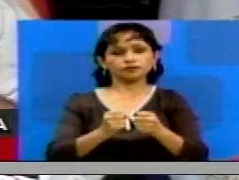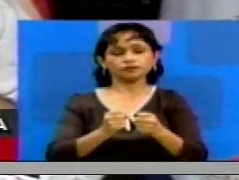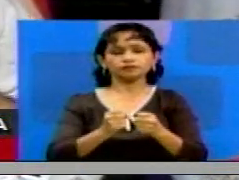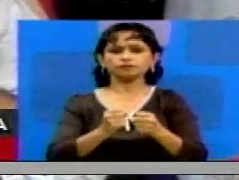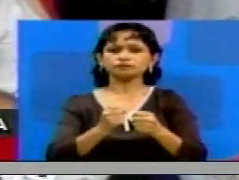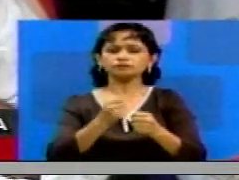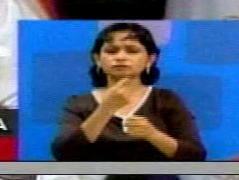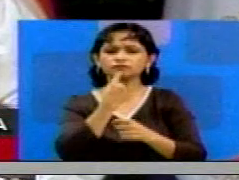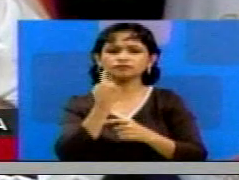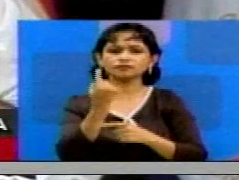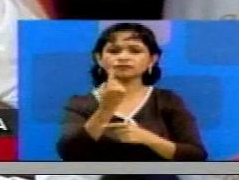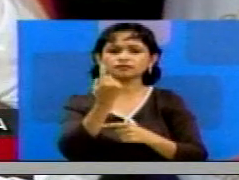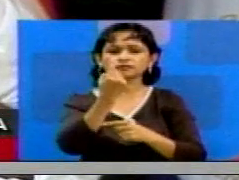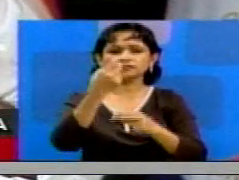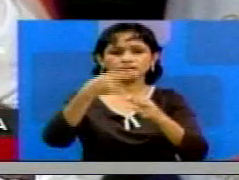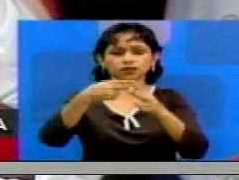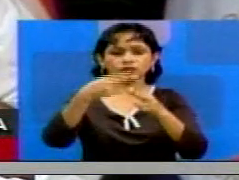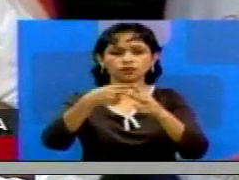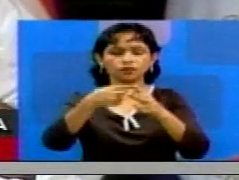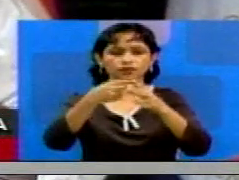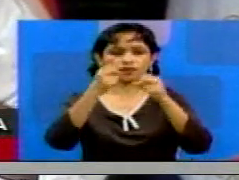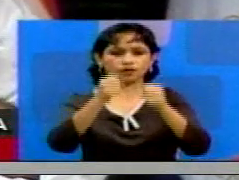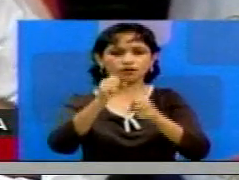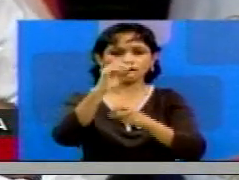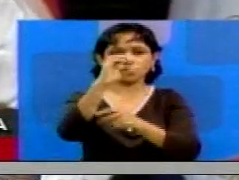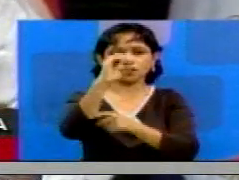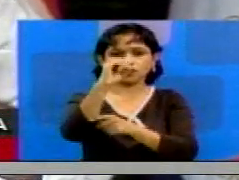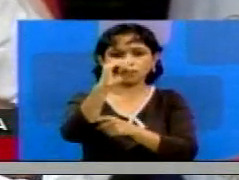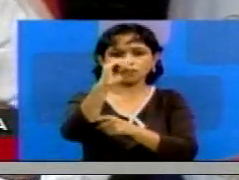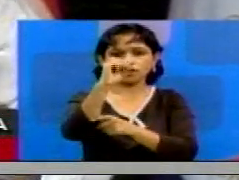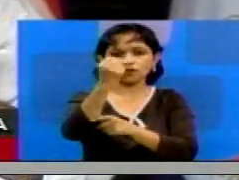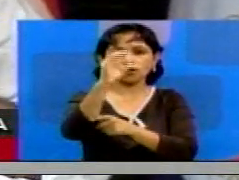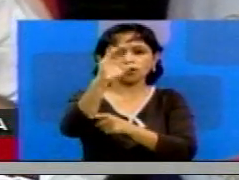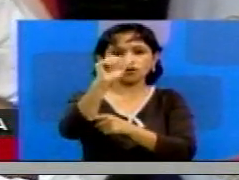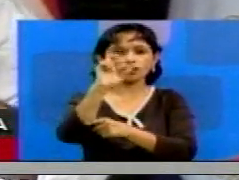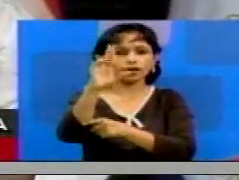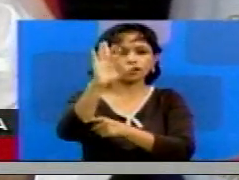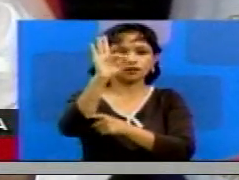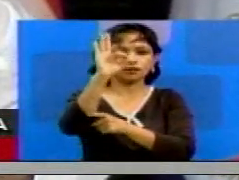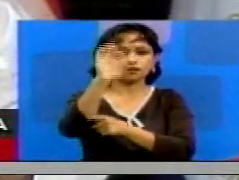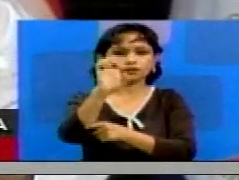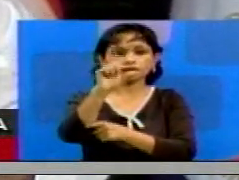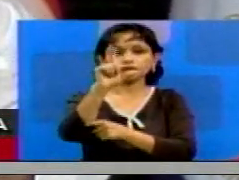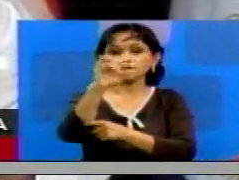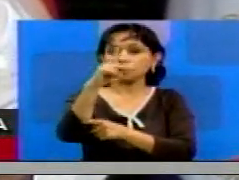son el compañero Oscar Felipe Ordóñez Herrera.